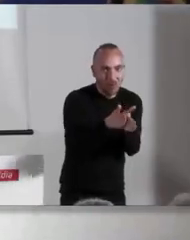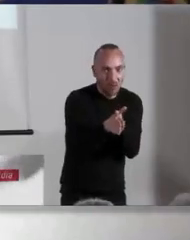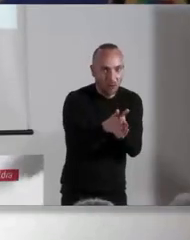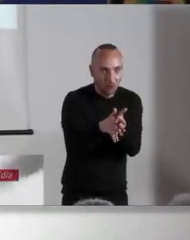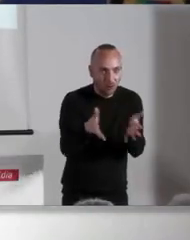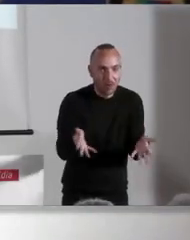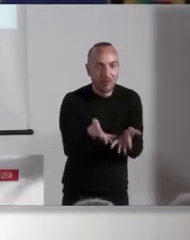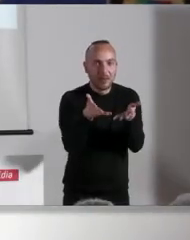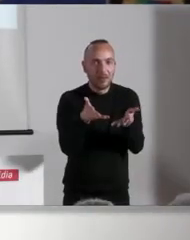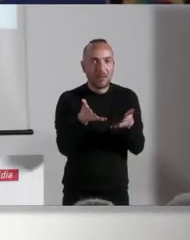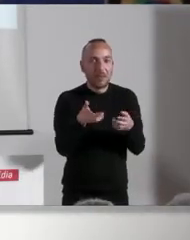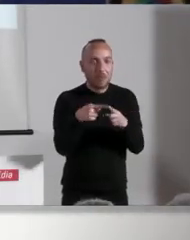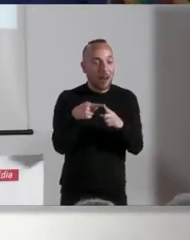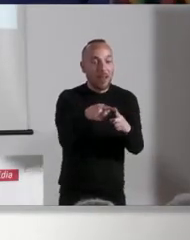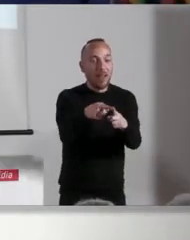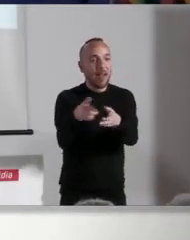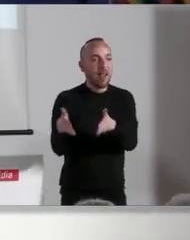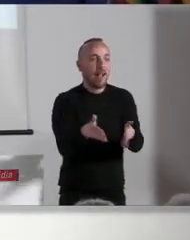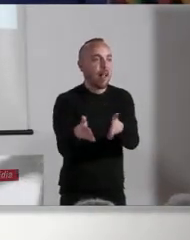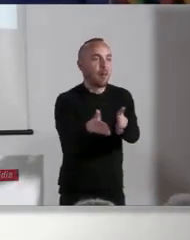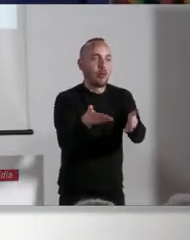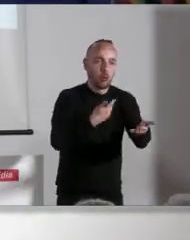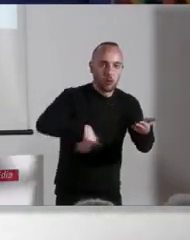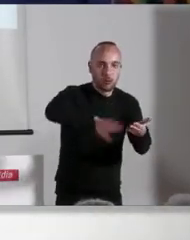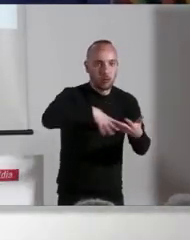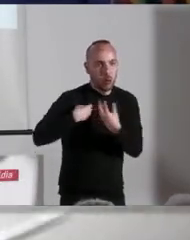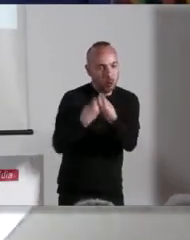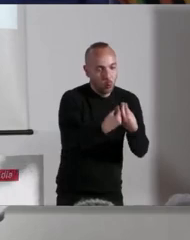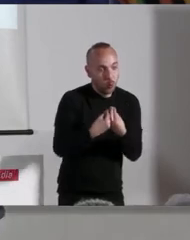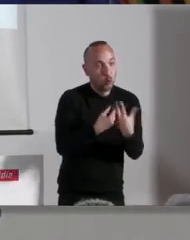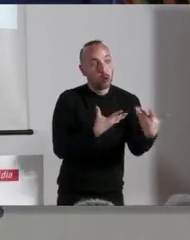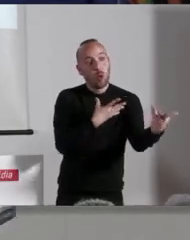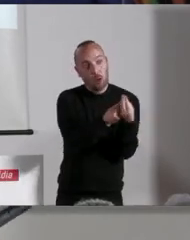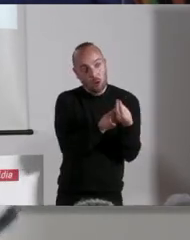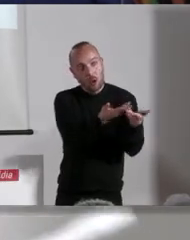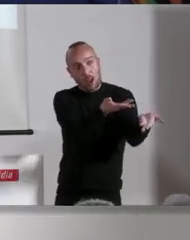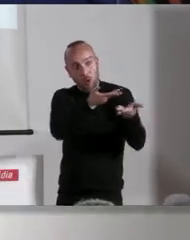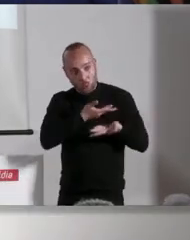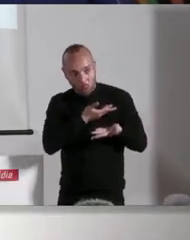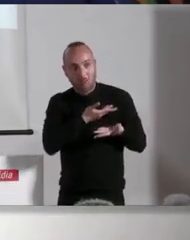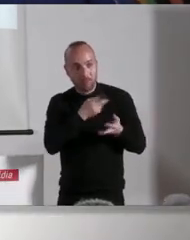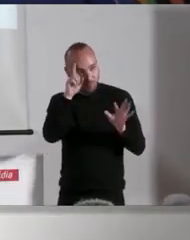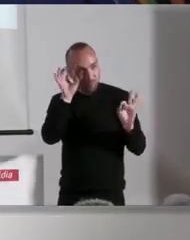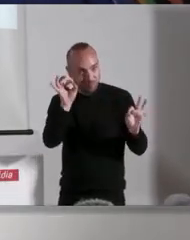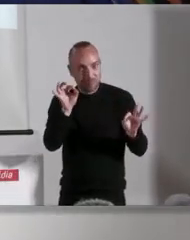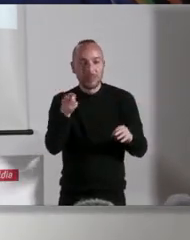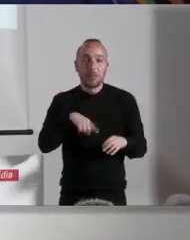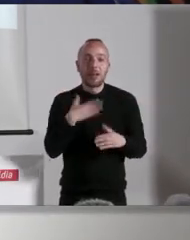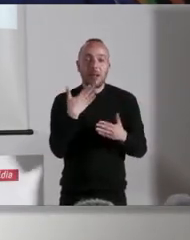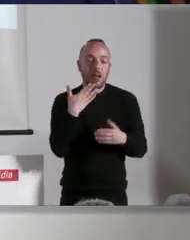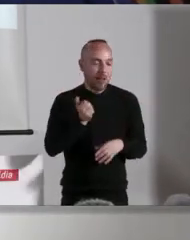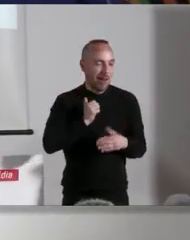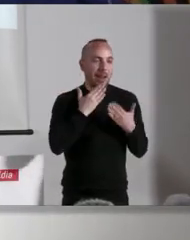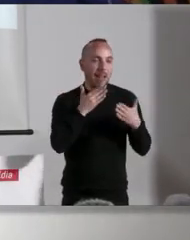este camino todos juntos y con vuestra ayuda, desde luego. Y quería aprovechar para agradecer al equipo